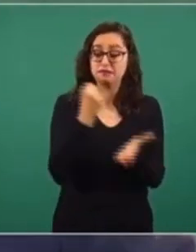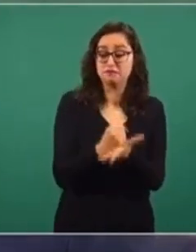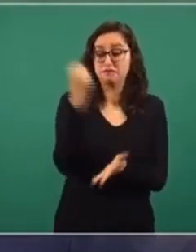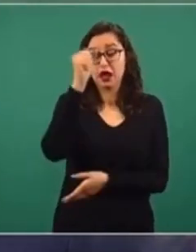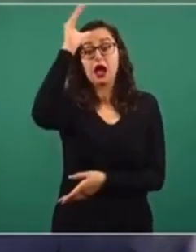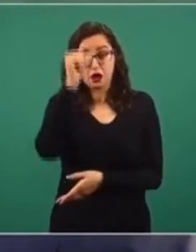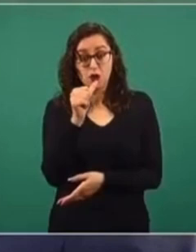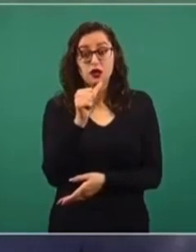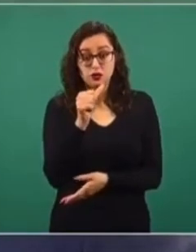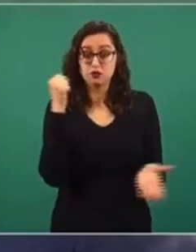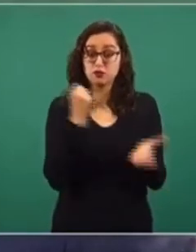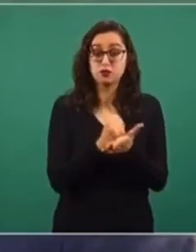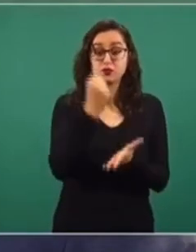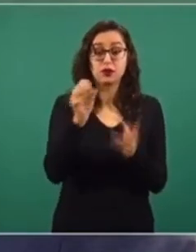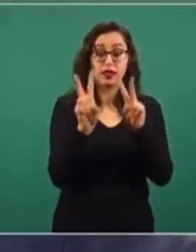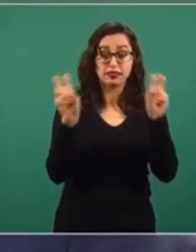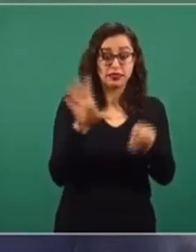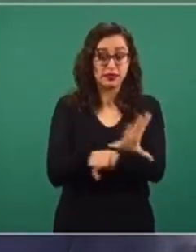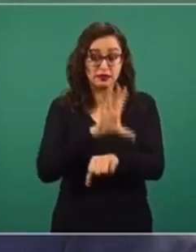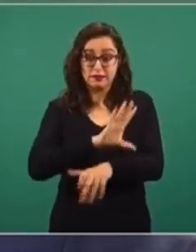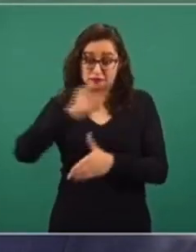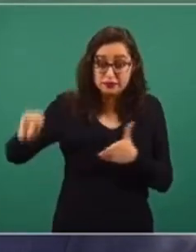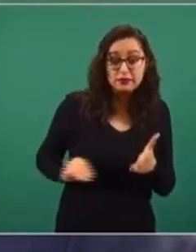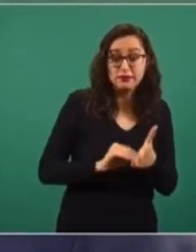procuramos que el tema energético